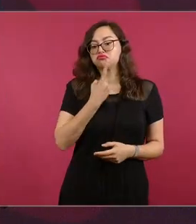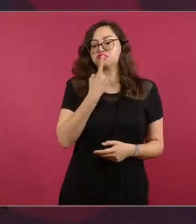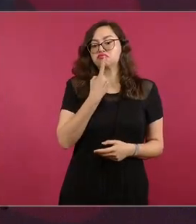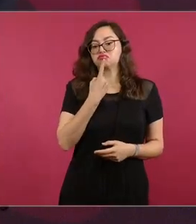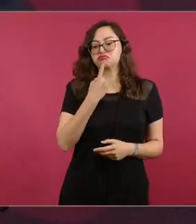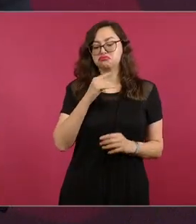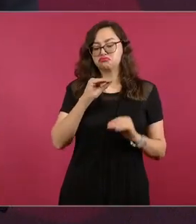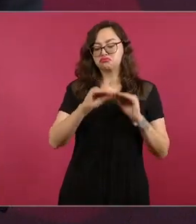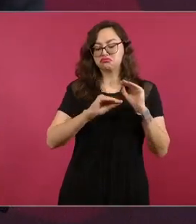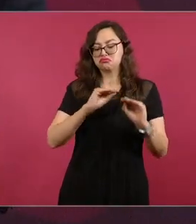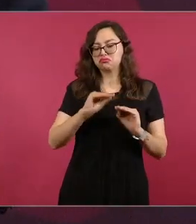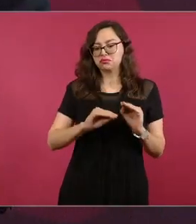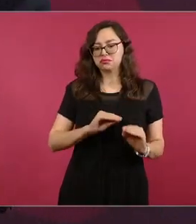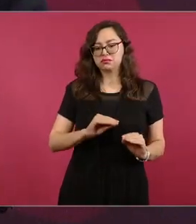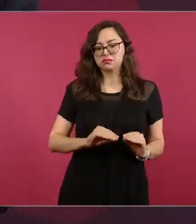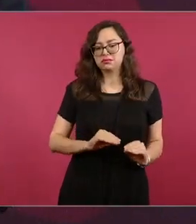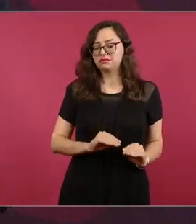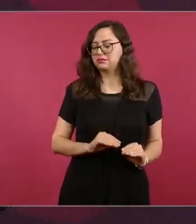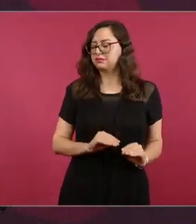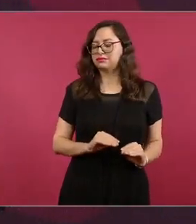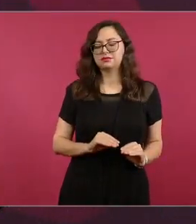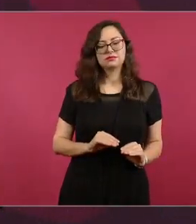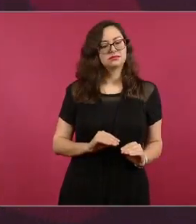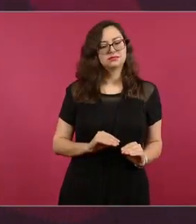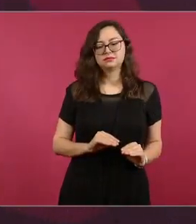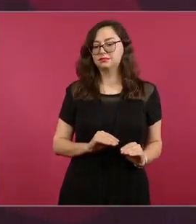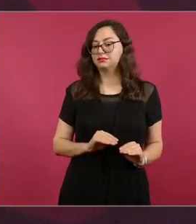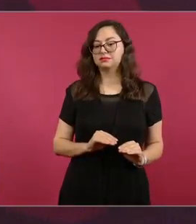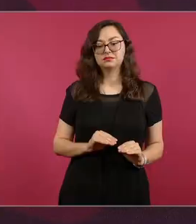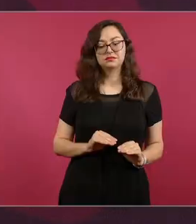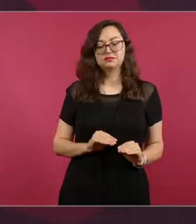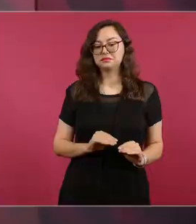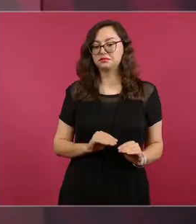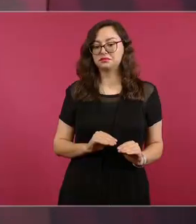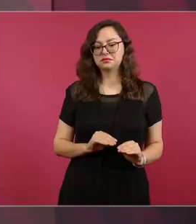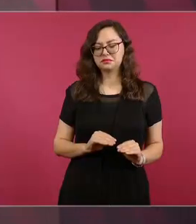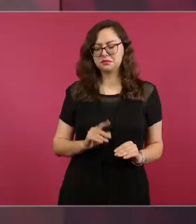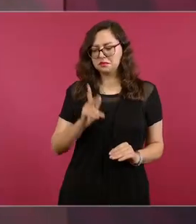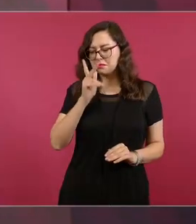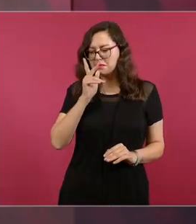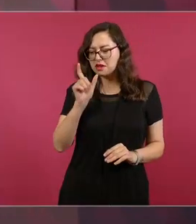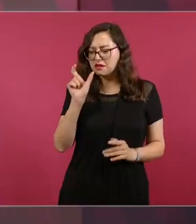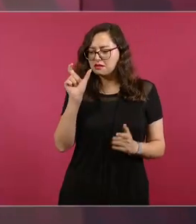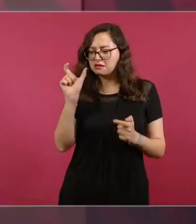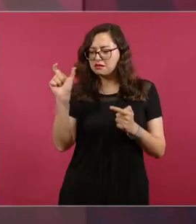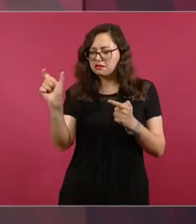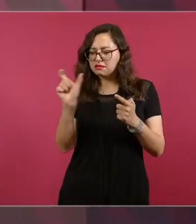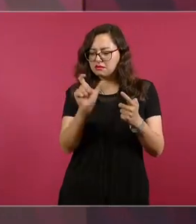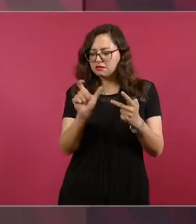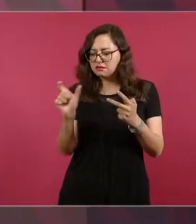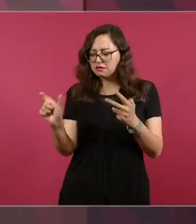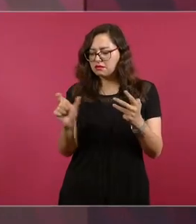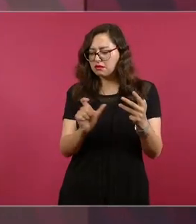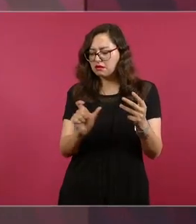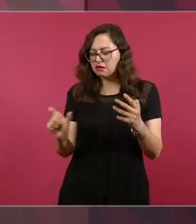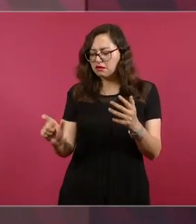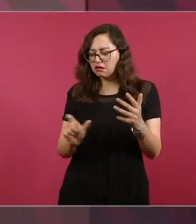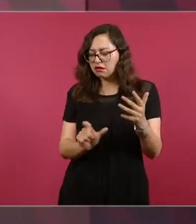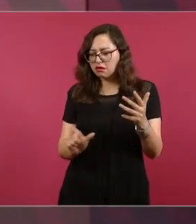constitucionalista o un abogado penalista. los términos tienen que ver más